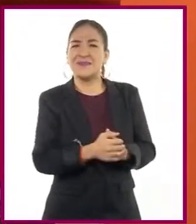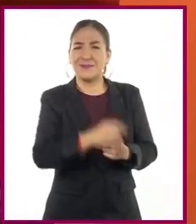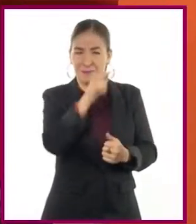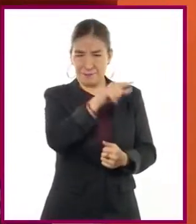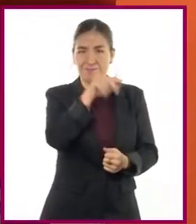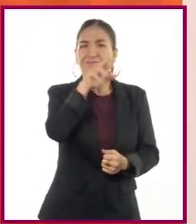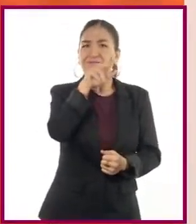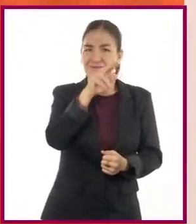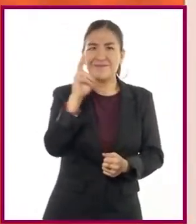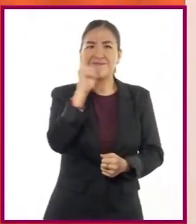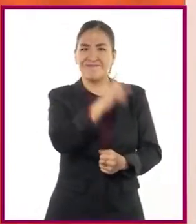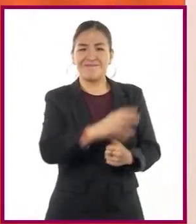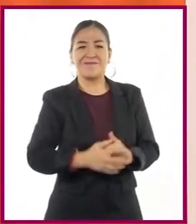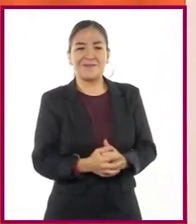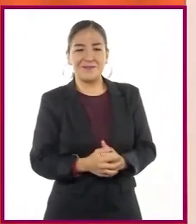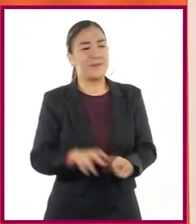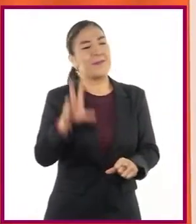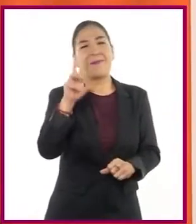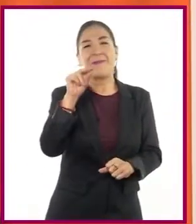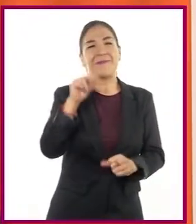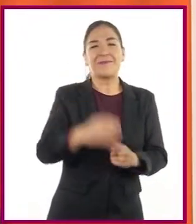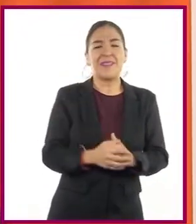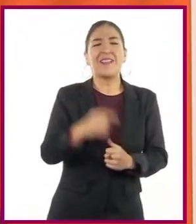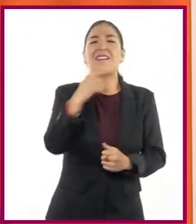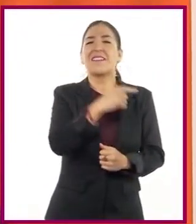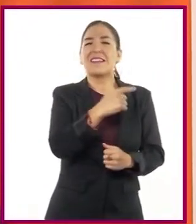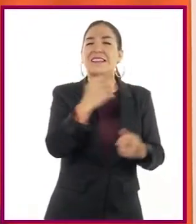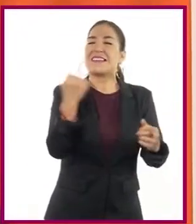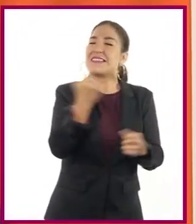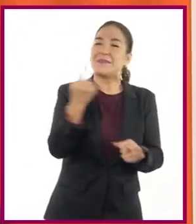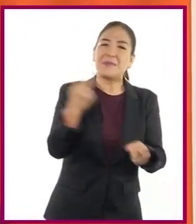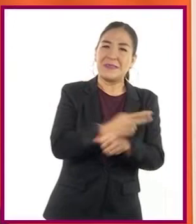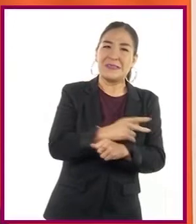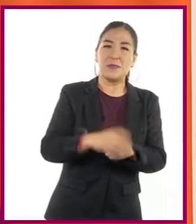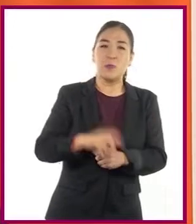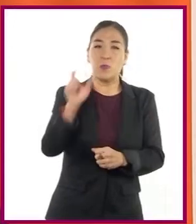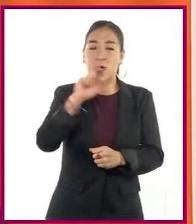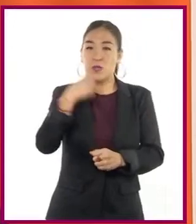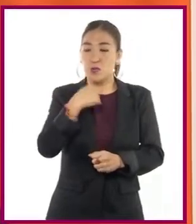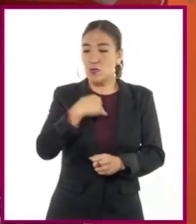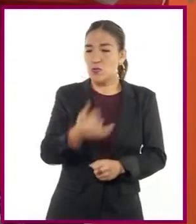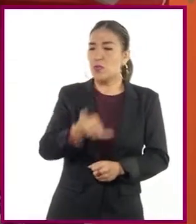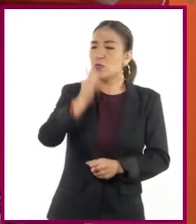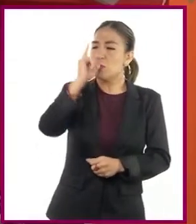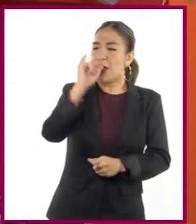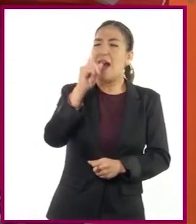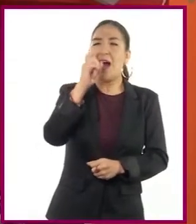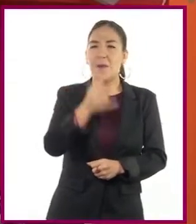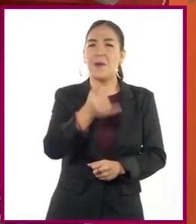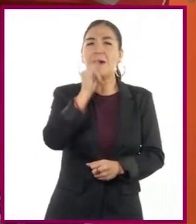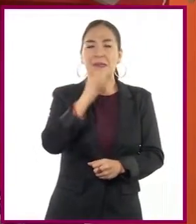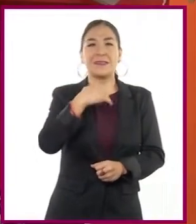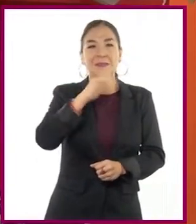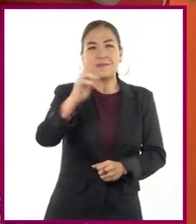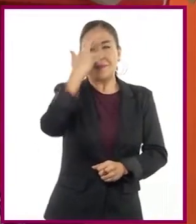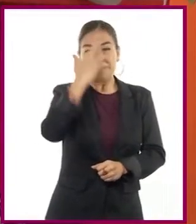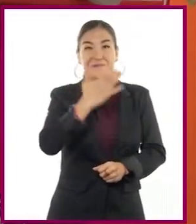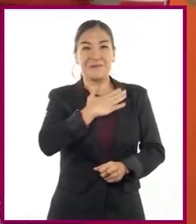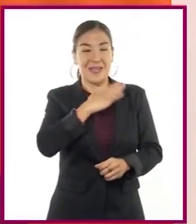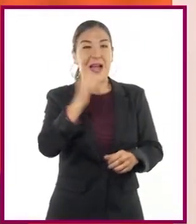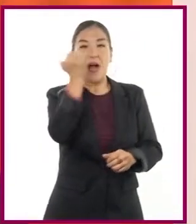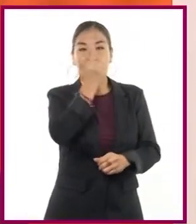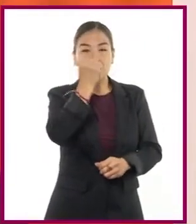preocupado. No, lo que pasa es que al tomar agua recordé que ahora que estuve trabajando con mis alumnas